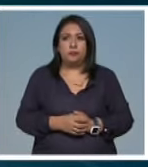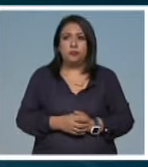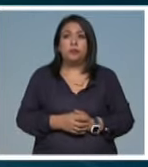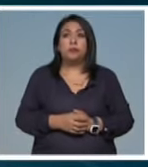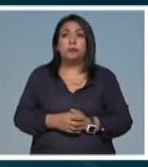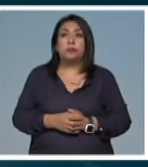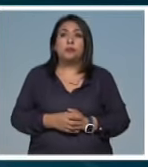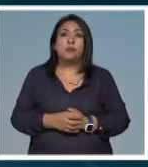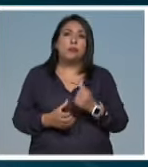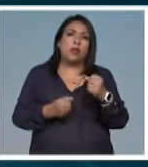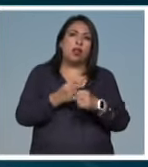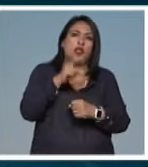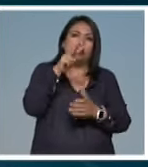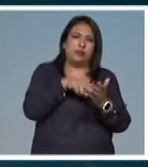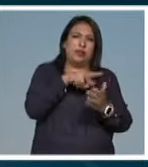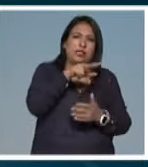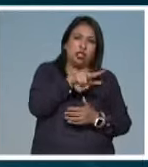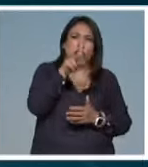Entre el